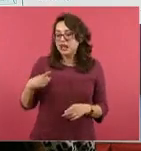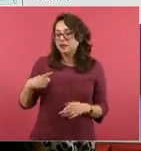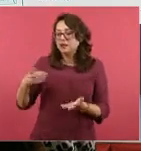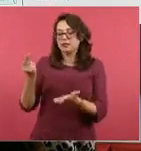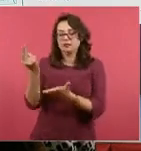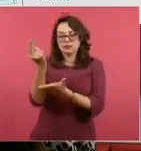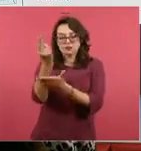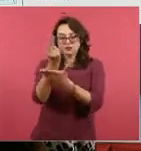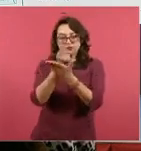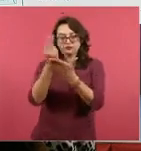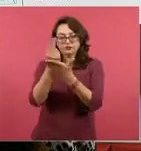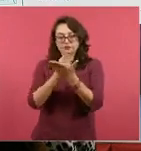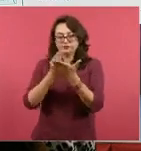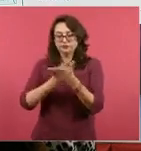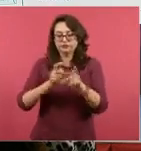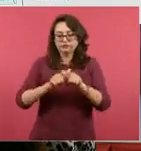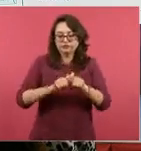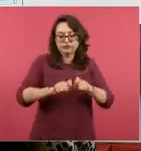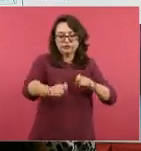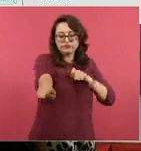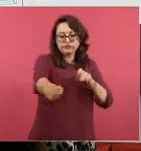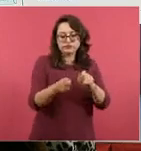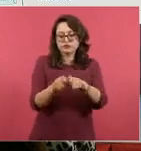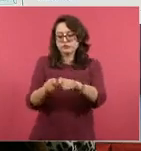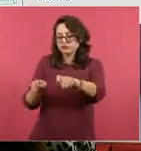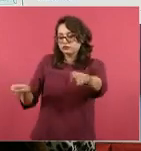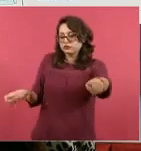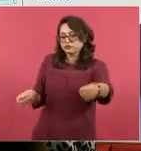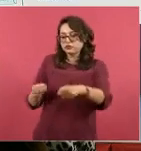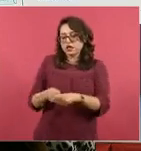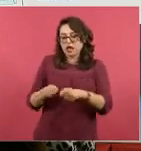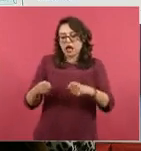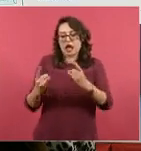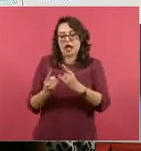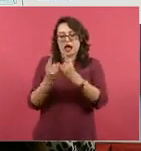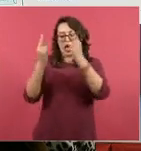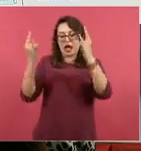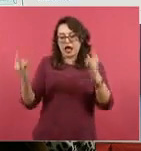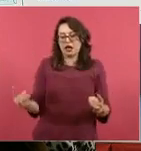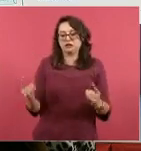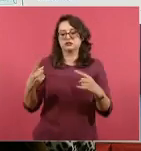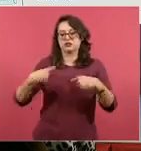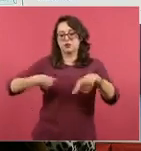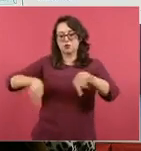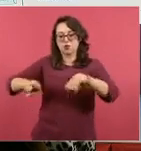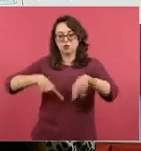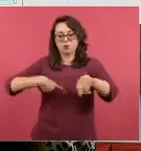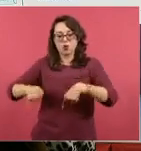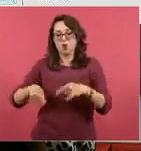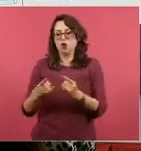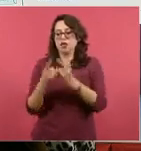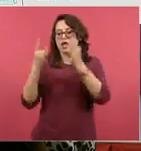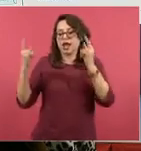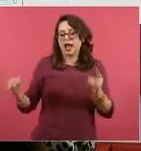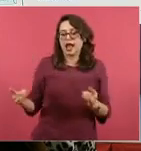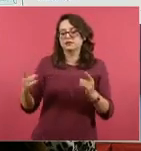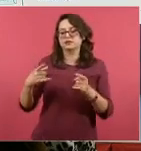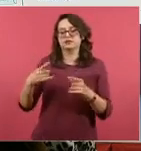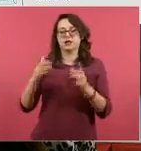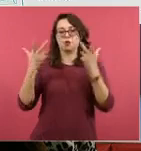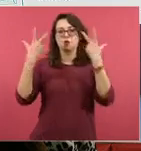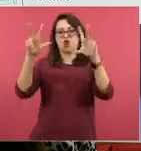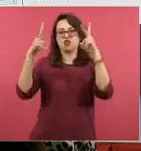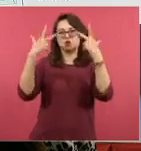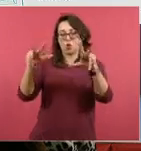y algunos círculos para determinar si es una cancha de voleibol, de fútbol o de básquetbol, y que empiecen